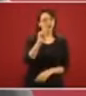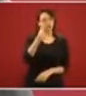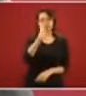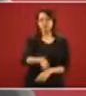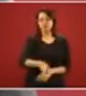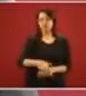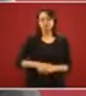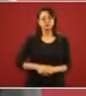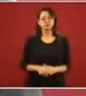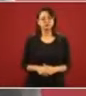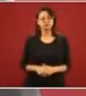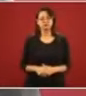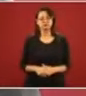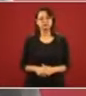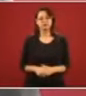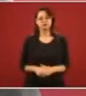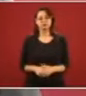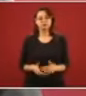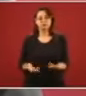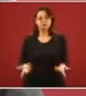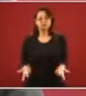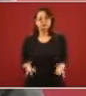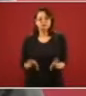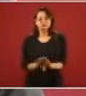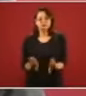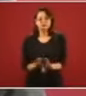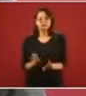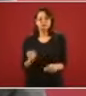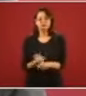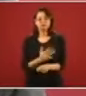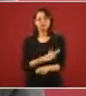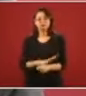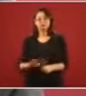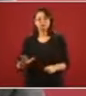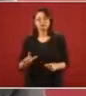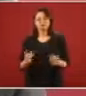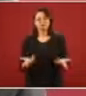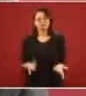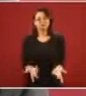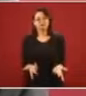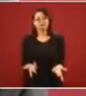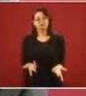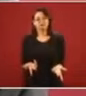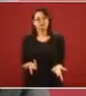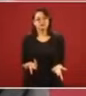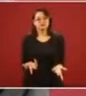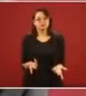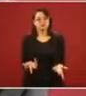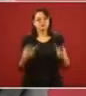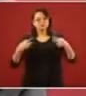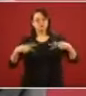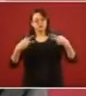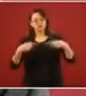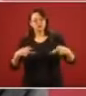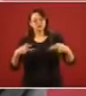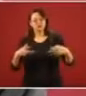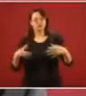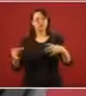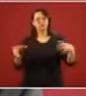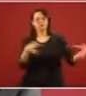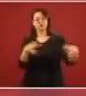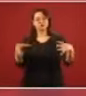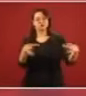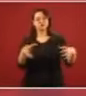¿Y cómo voy a estar de acuerdo si en un enfrentamiento hay heridos y se les